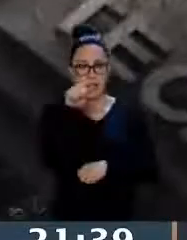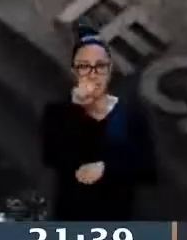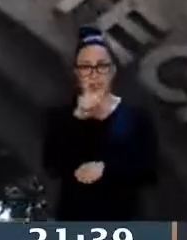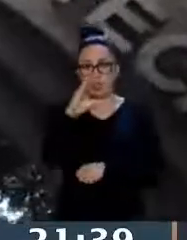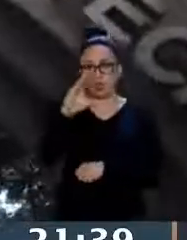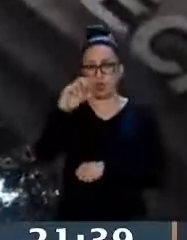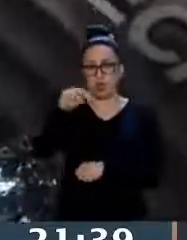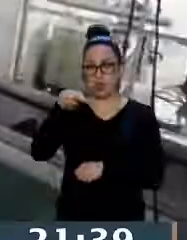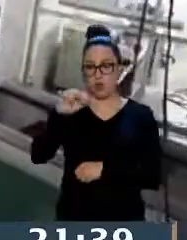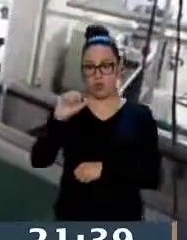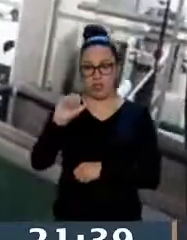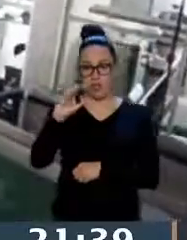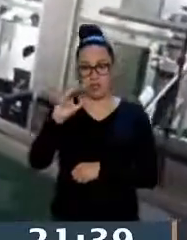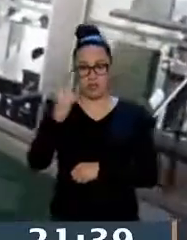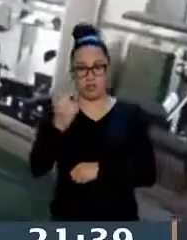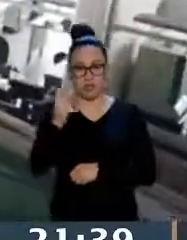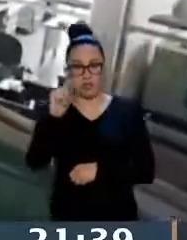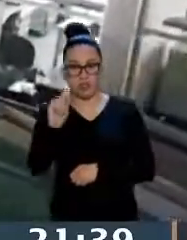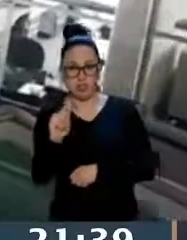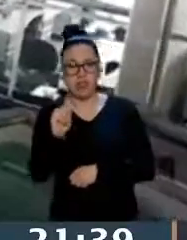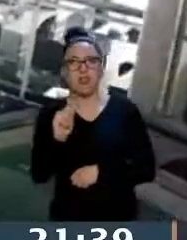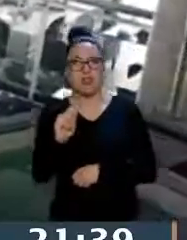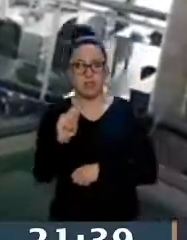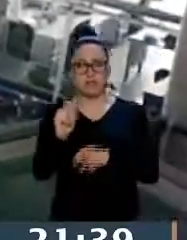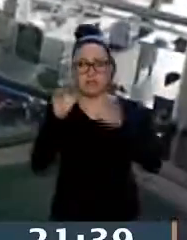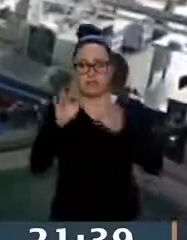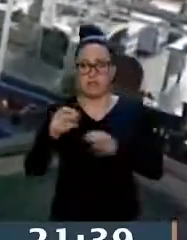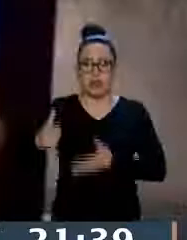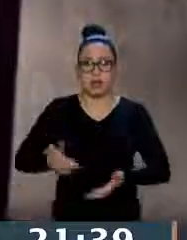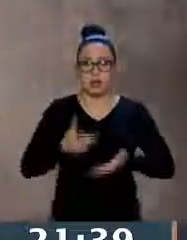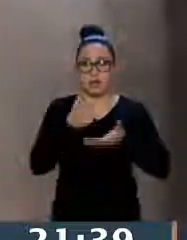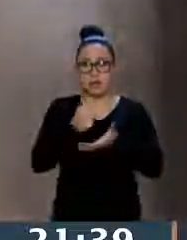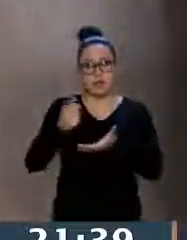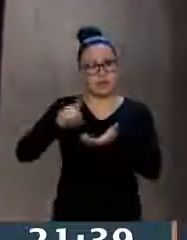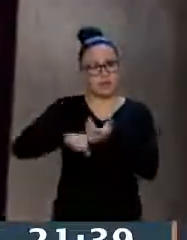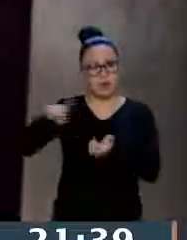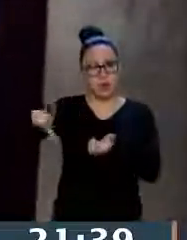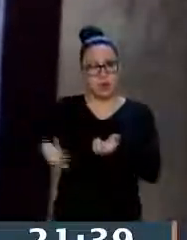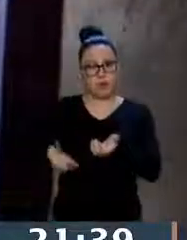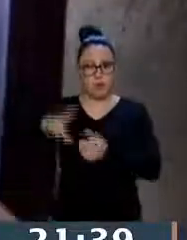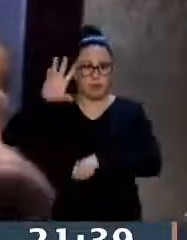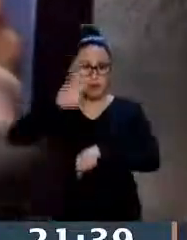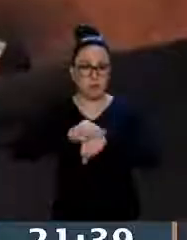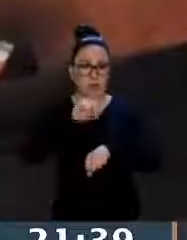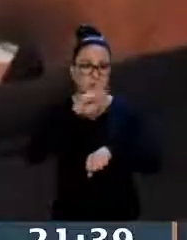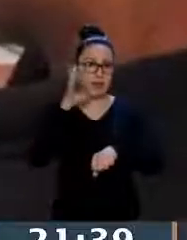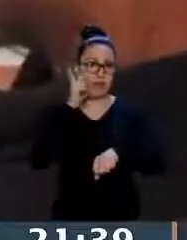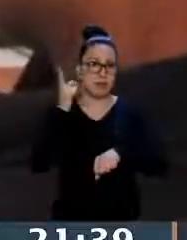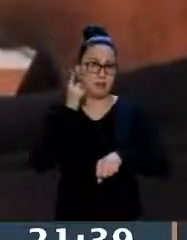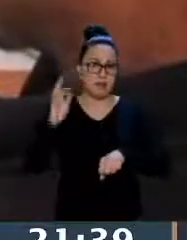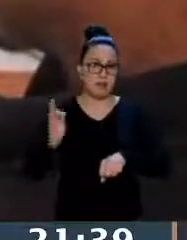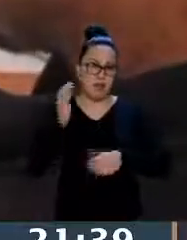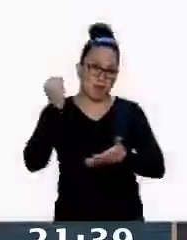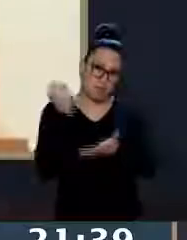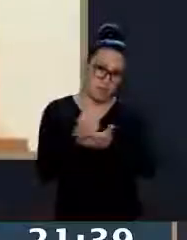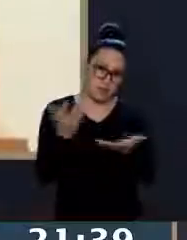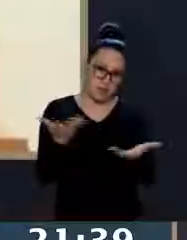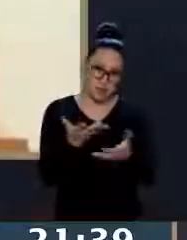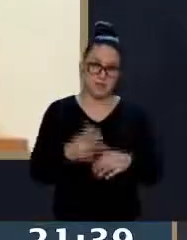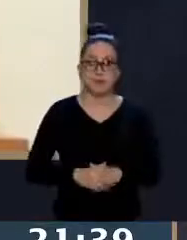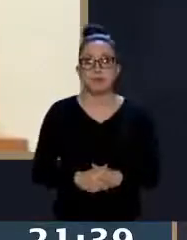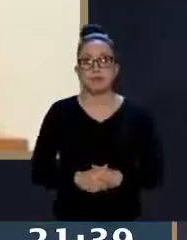ciencia tecnología e Innovación un presupuesto público autorizado desde la cámara de diputados